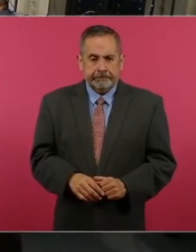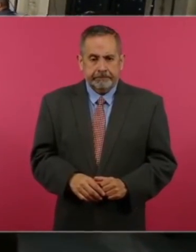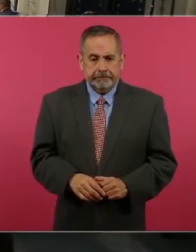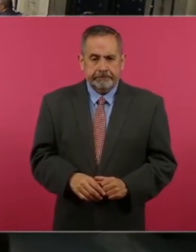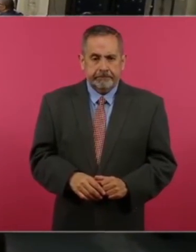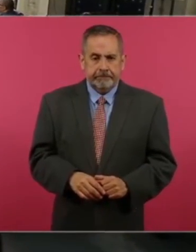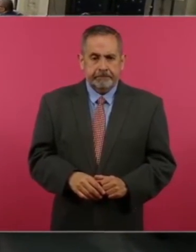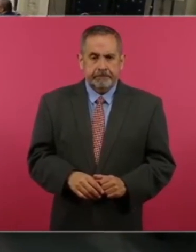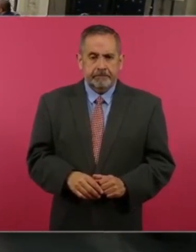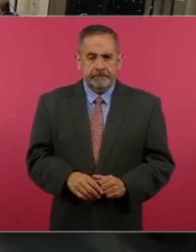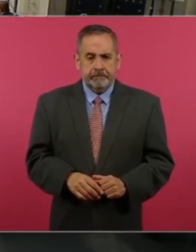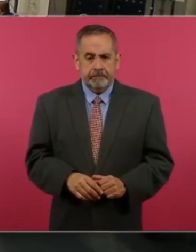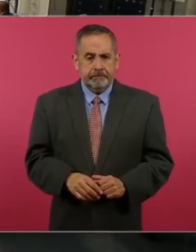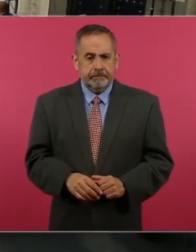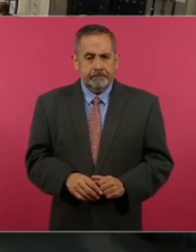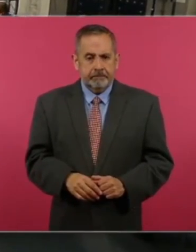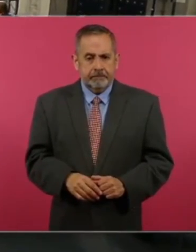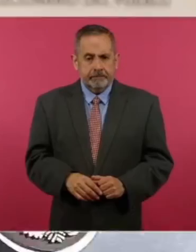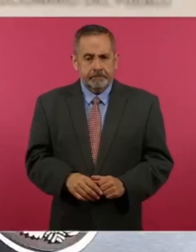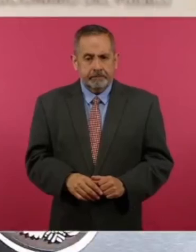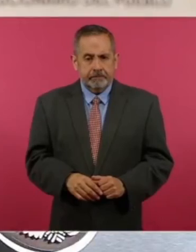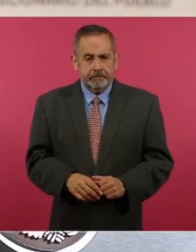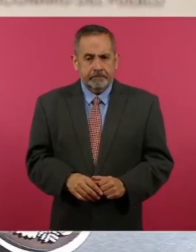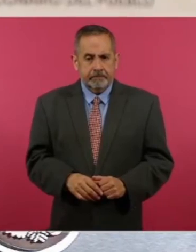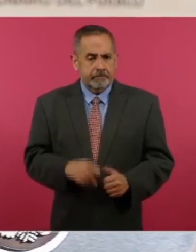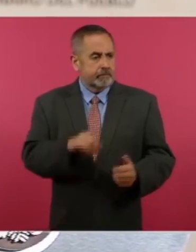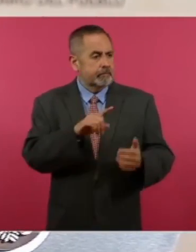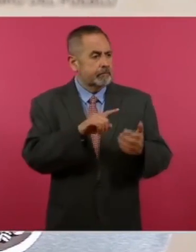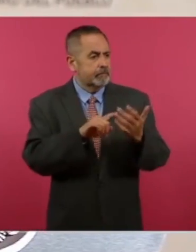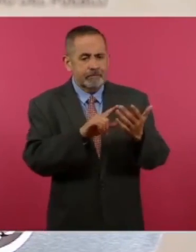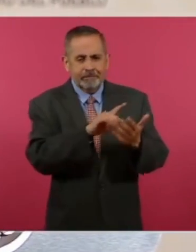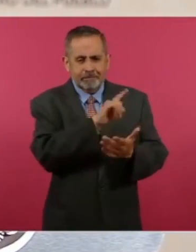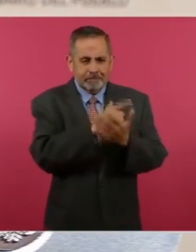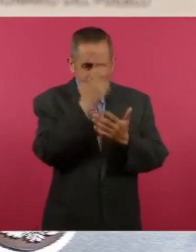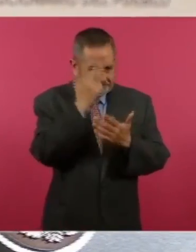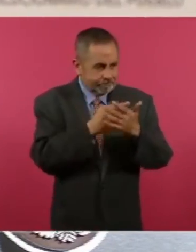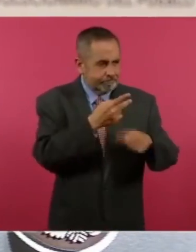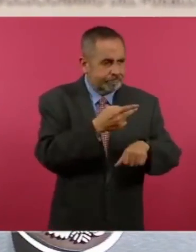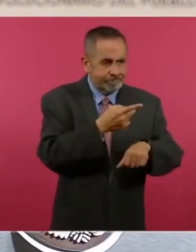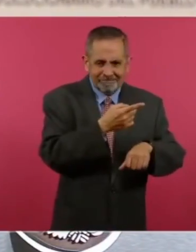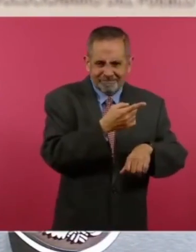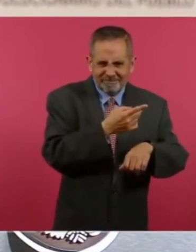le ponían uniformes de policía a los delincuentes.